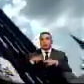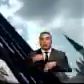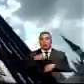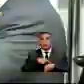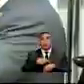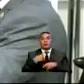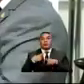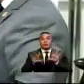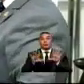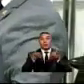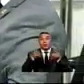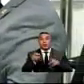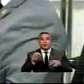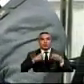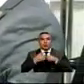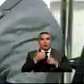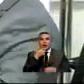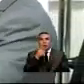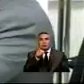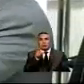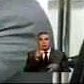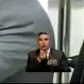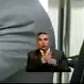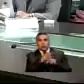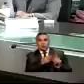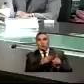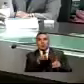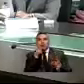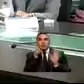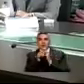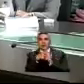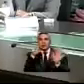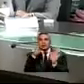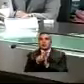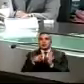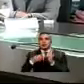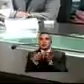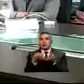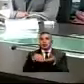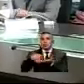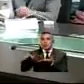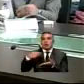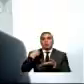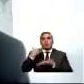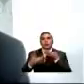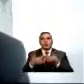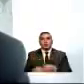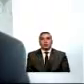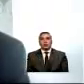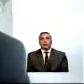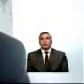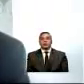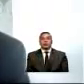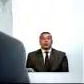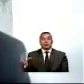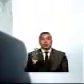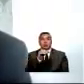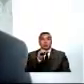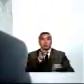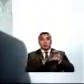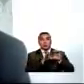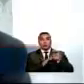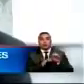pero de por medio hay polémica entre los mismos consejeros que denuncian que se los trata de excluir de los procesos la mayoría del consejo de participación